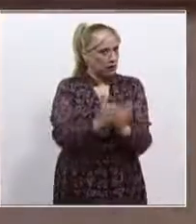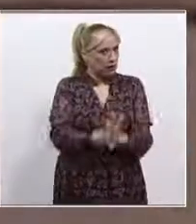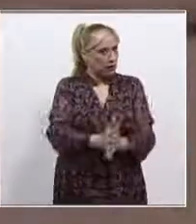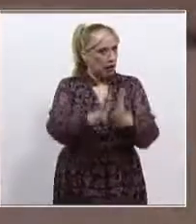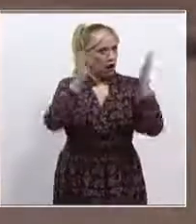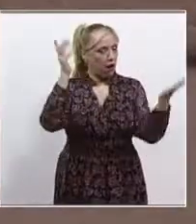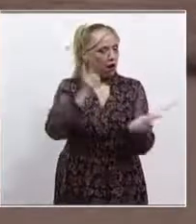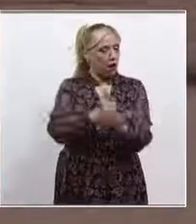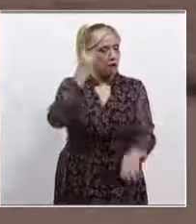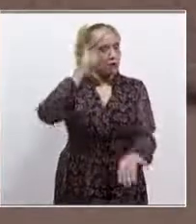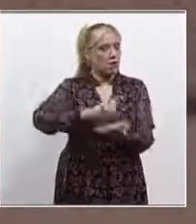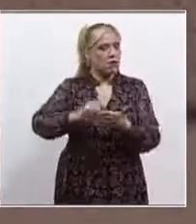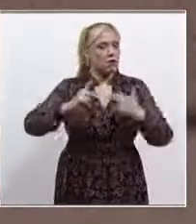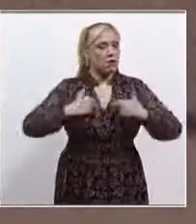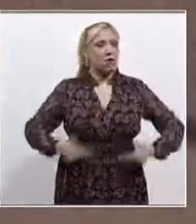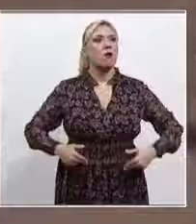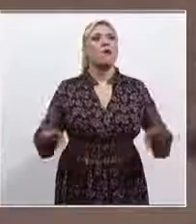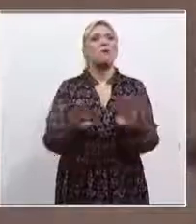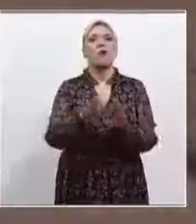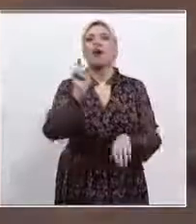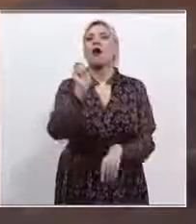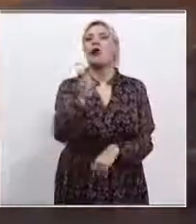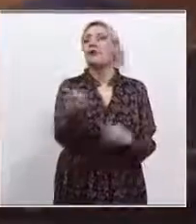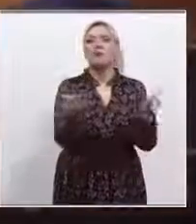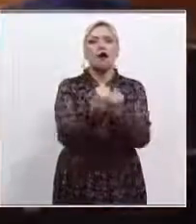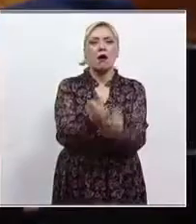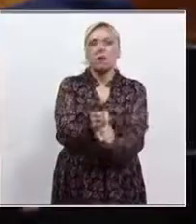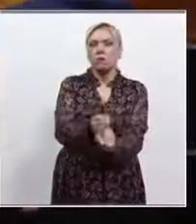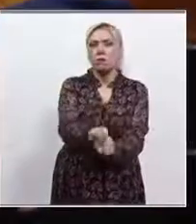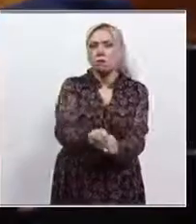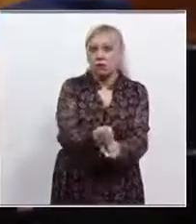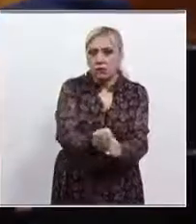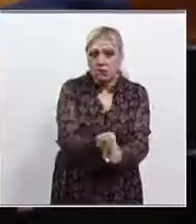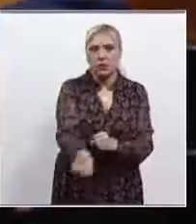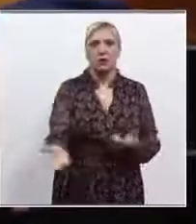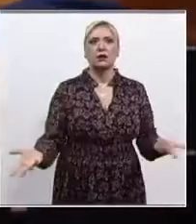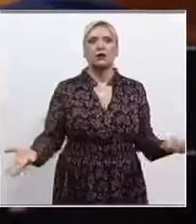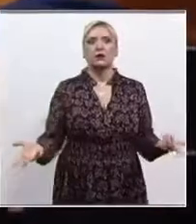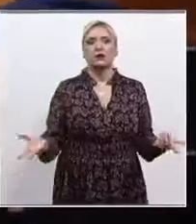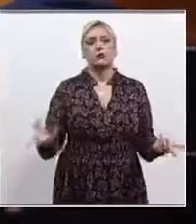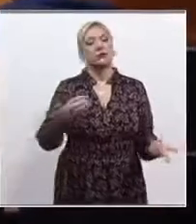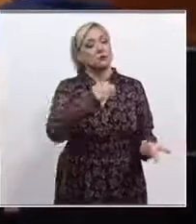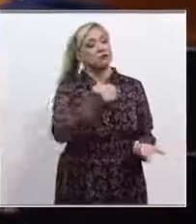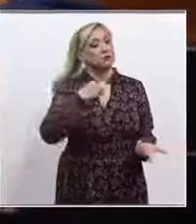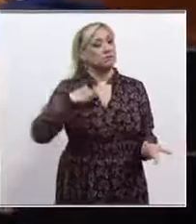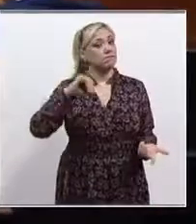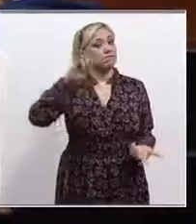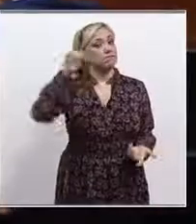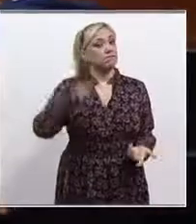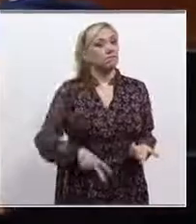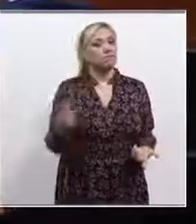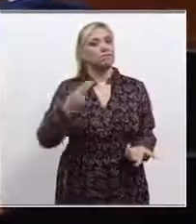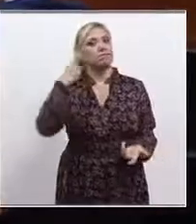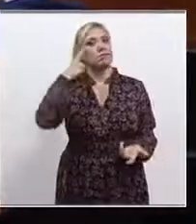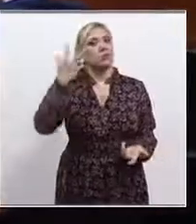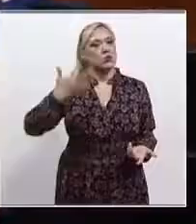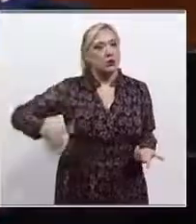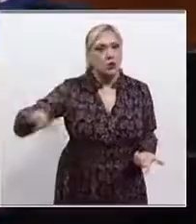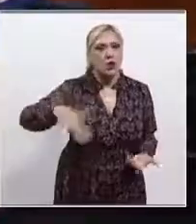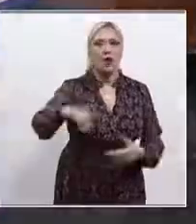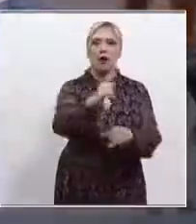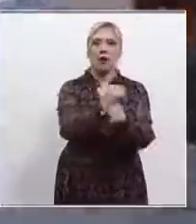la familia de la víctima a actos equiparables a la tortura y que les obliga a implementar por su cuenta acciones de búsqueda e